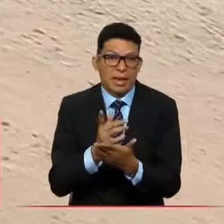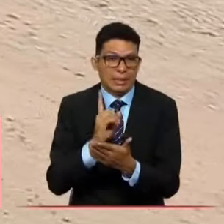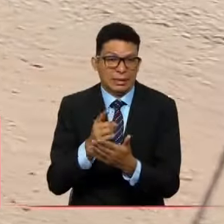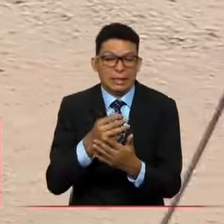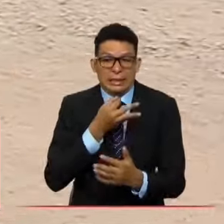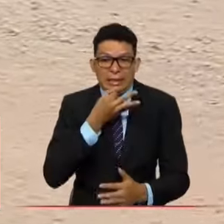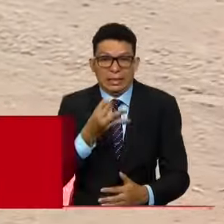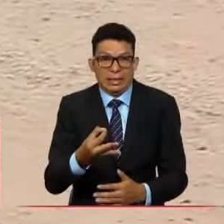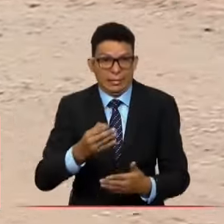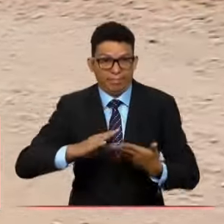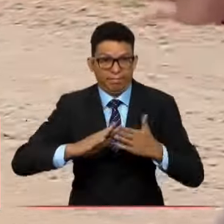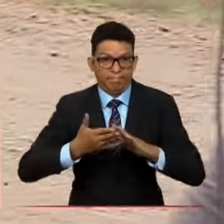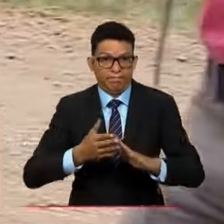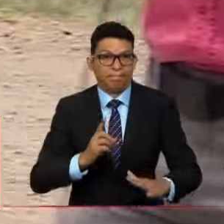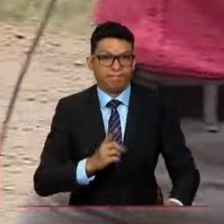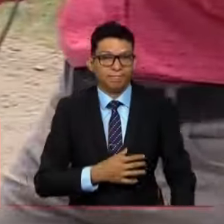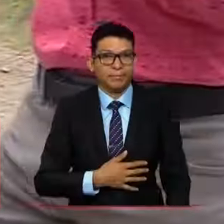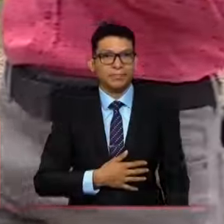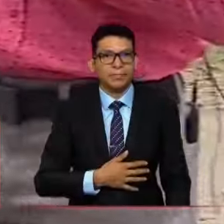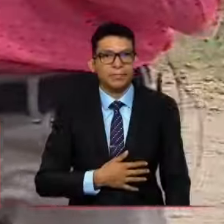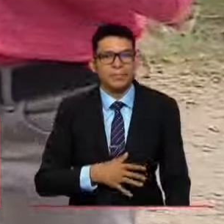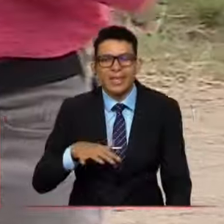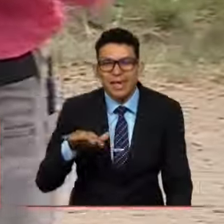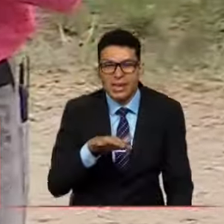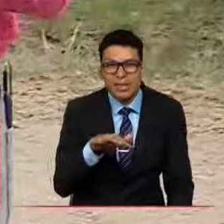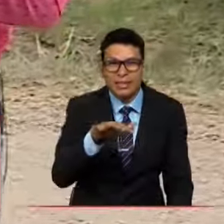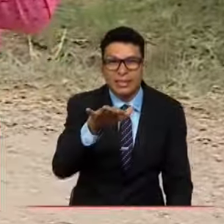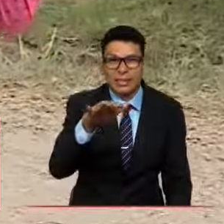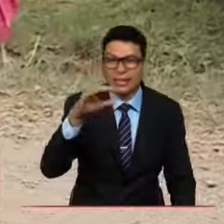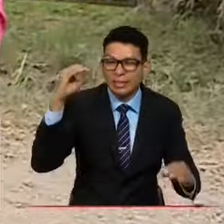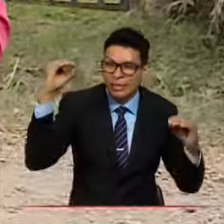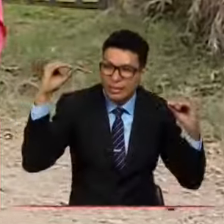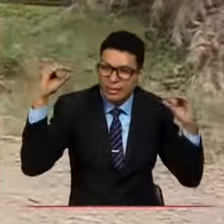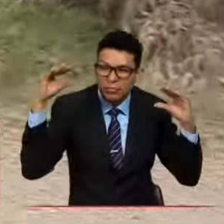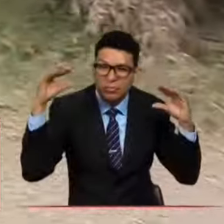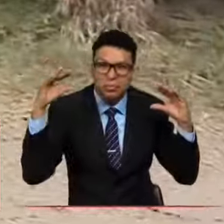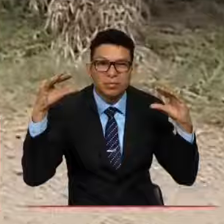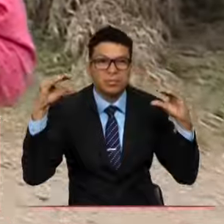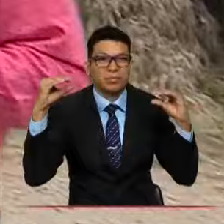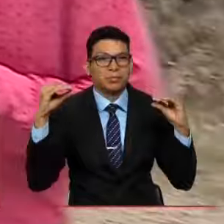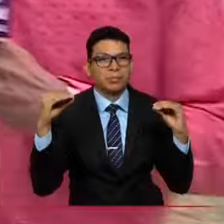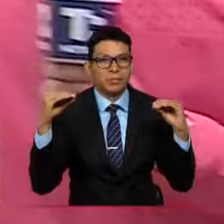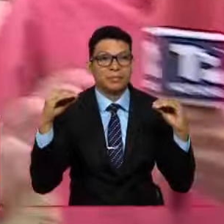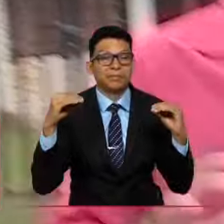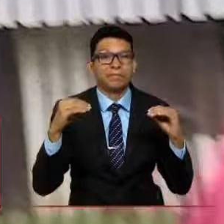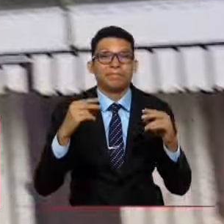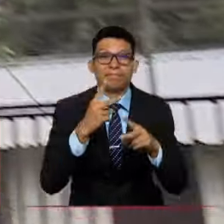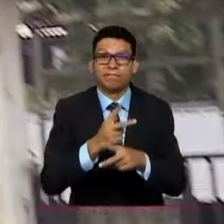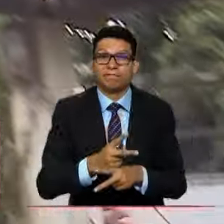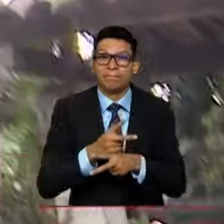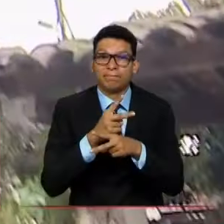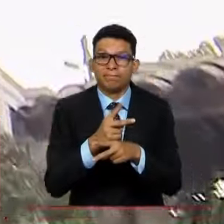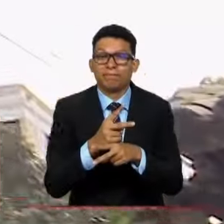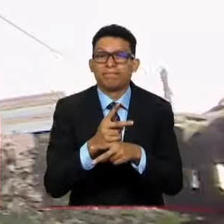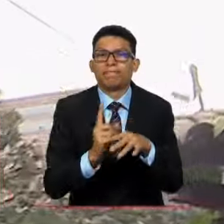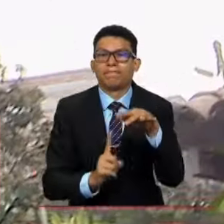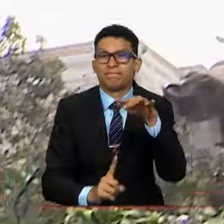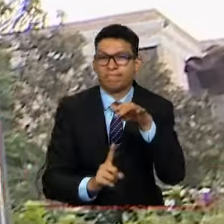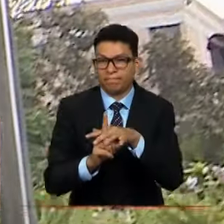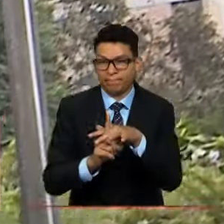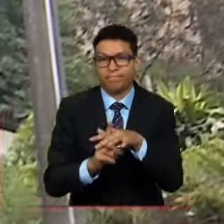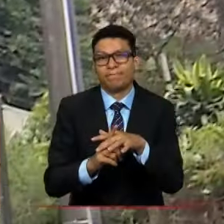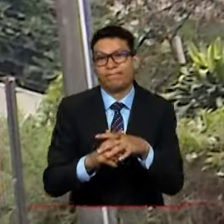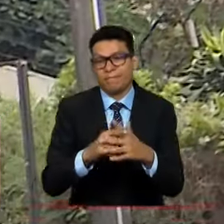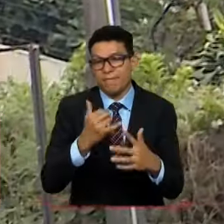comunidad de Villa Carmelo. Y es que el estado de la vía, la poca iluminación, como usted lo decía, está generando la inseguridad. Ahí, como ustedes pueden